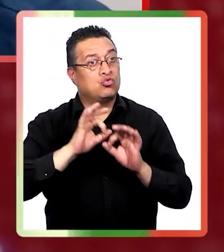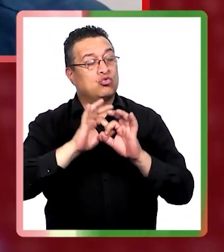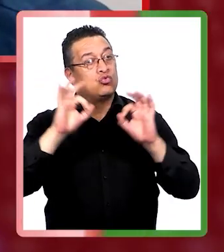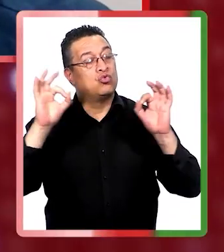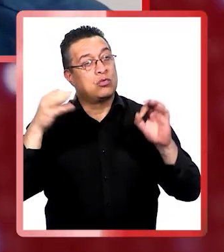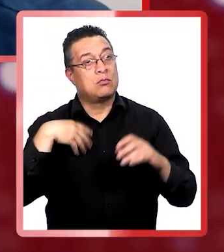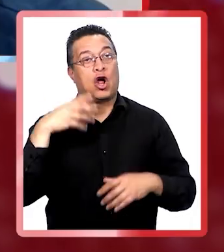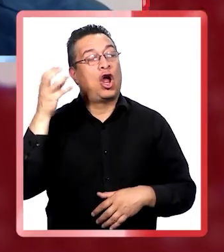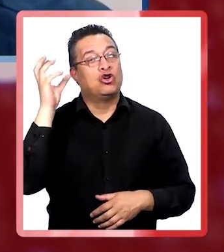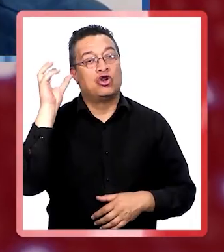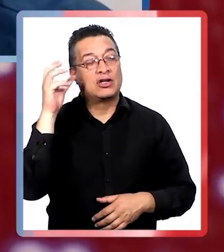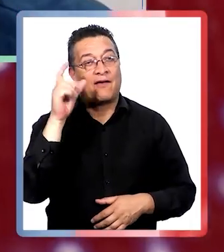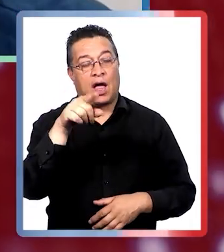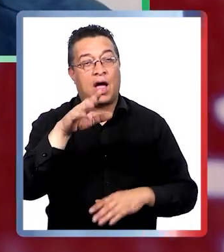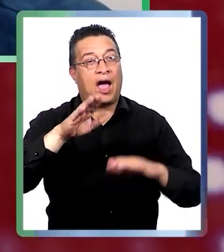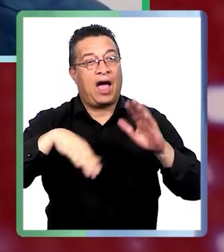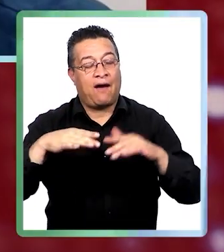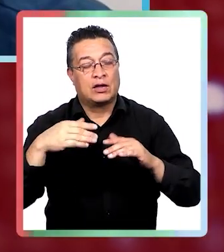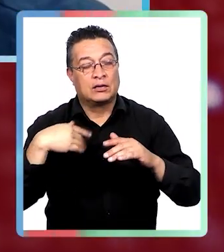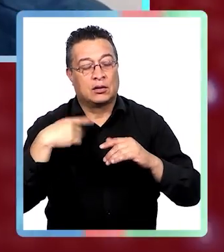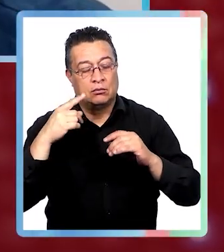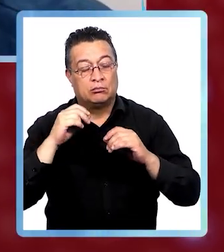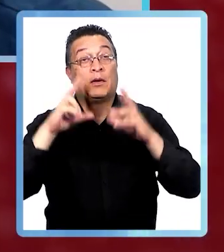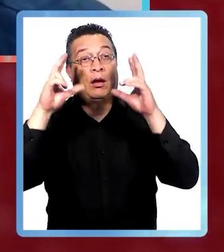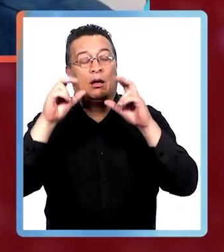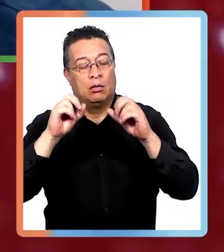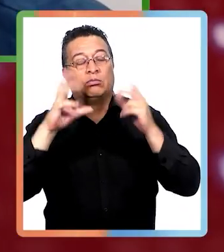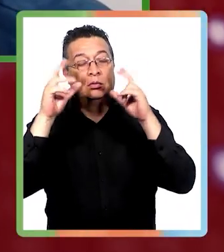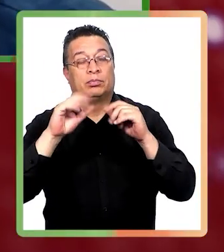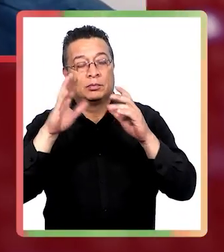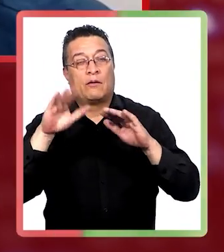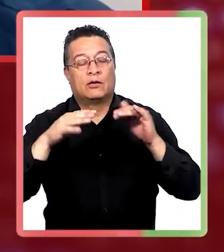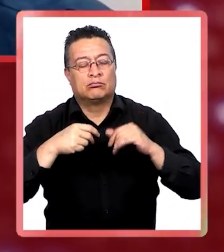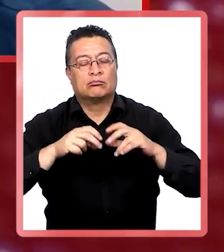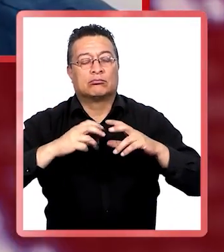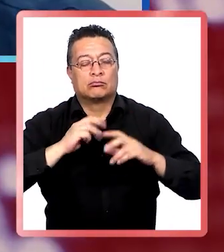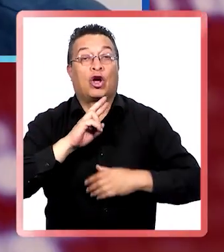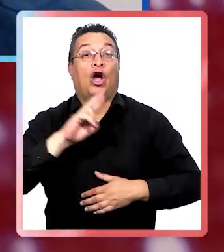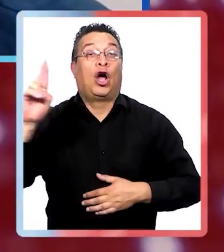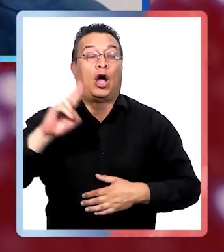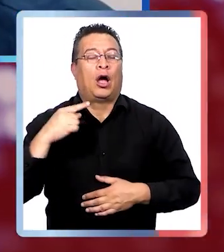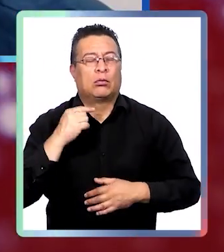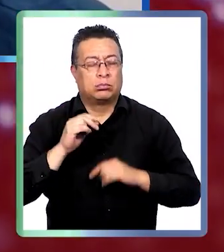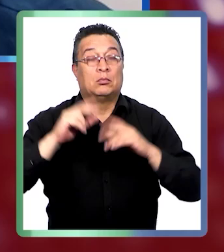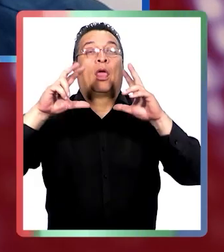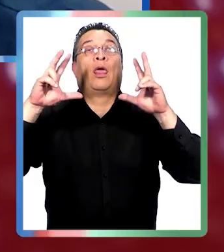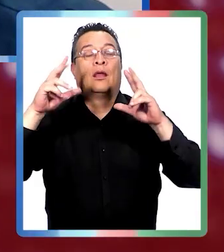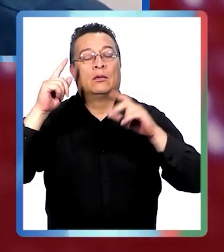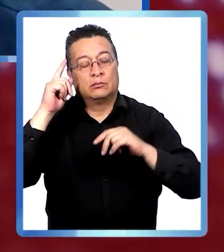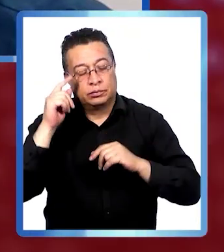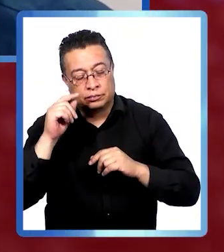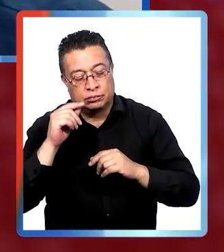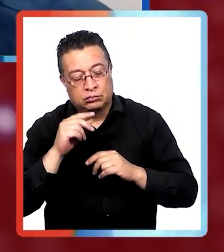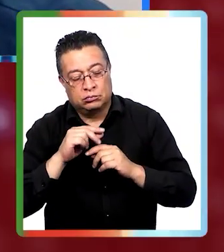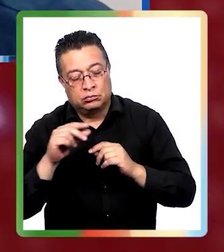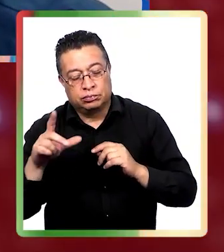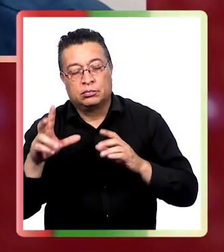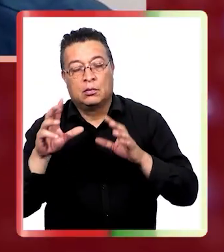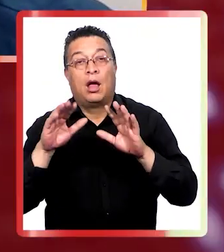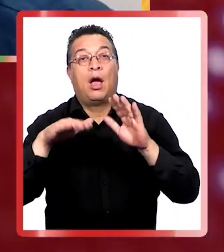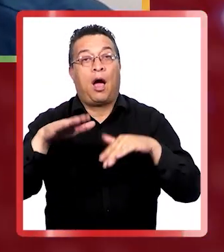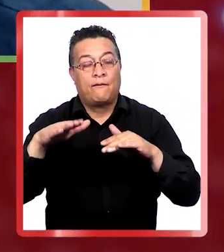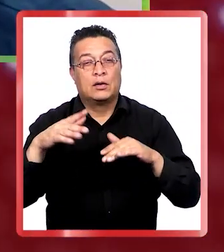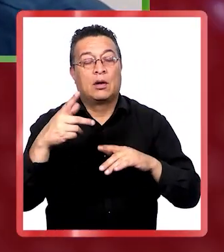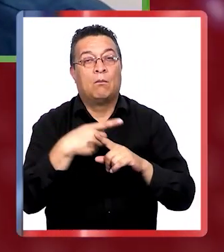escuchado anteriormente. No sabía que esas apneas generaban micros despertares, que a fin de cuentas, lo que dice usted, ¿no? Uno siente que